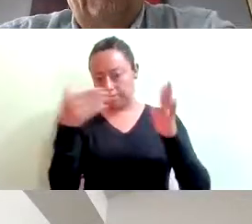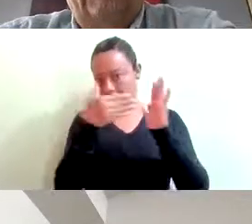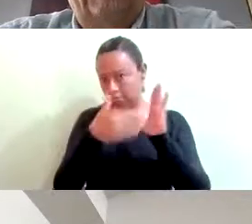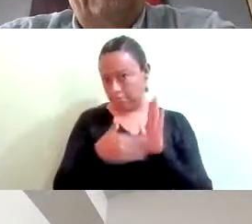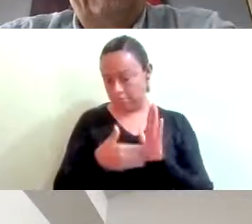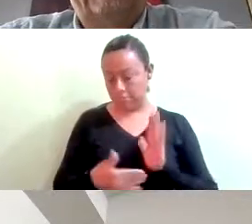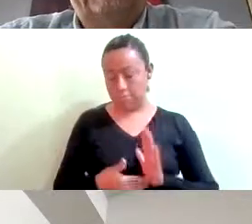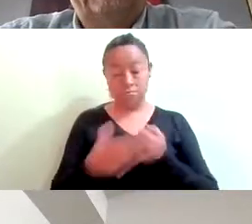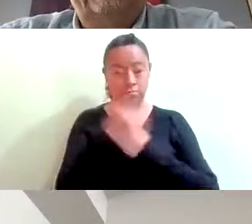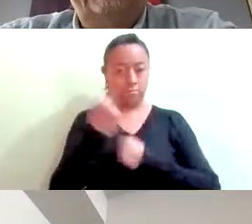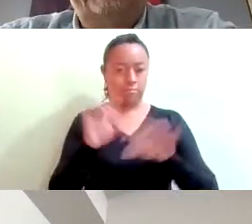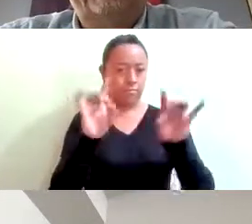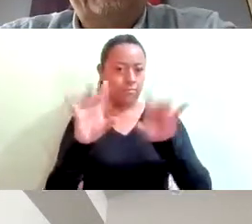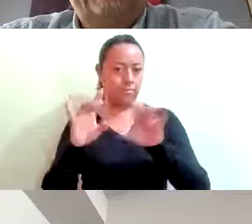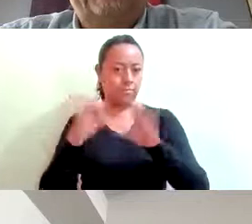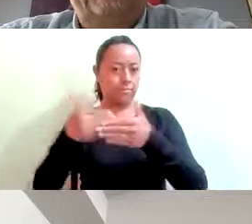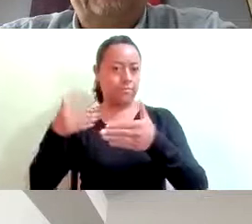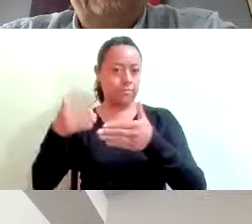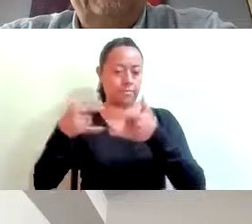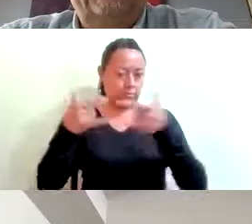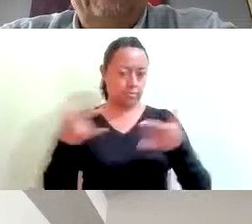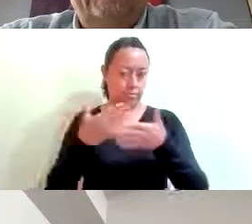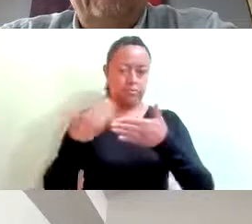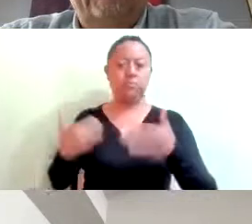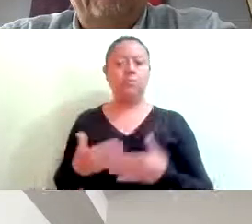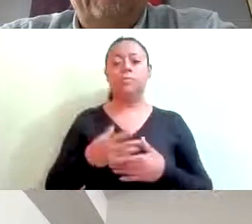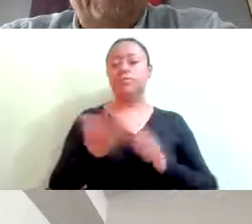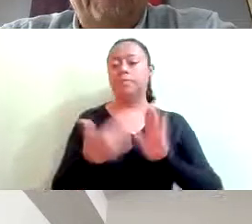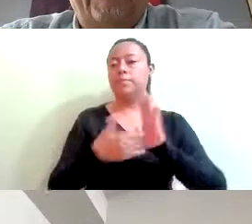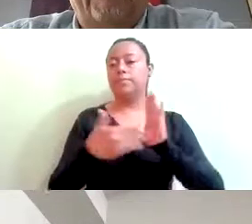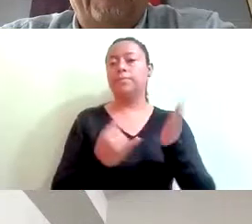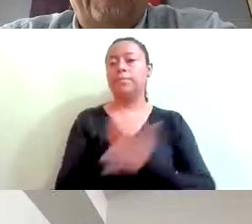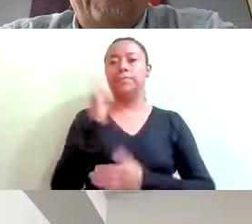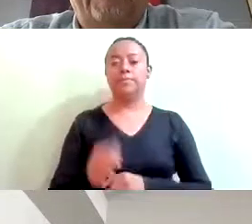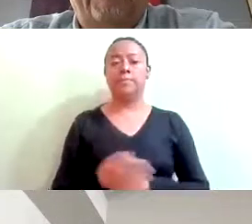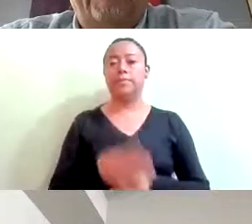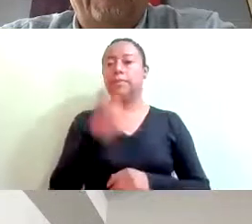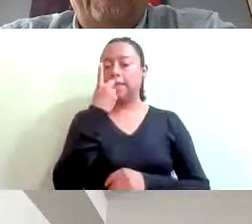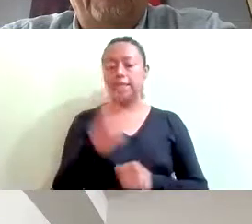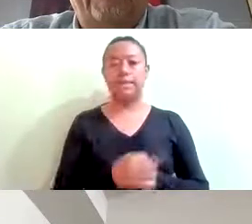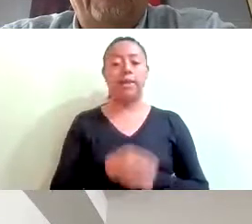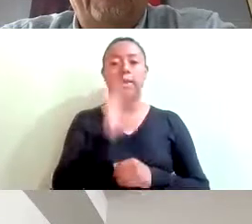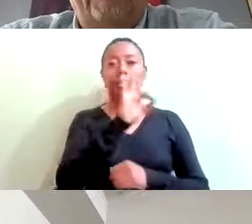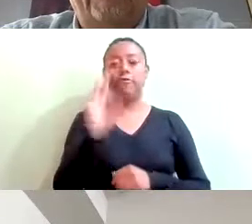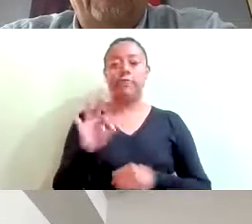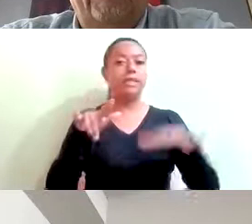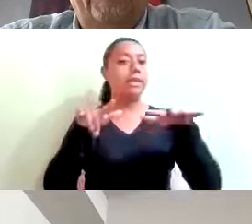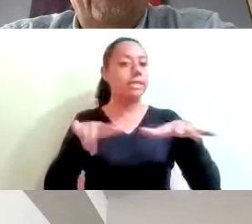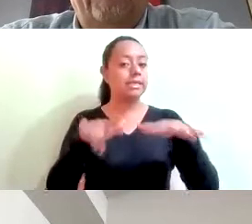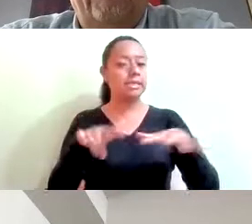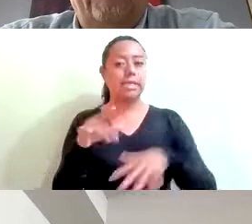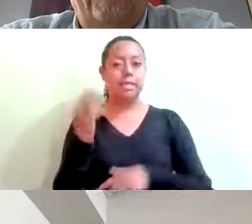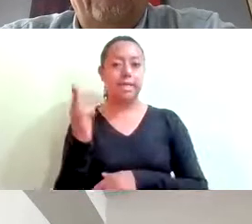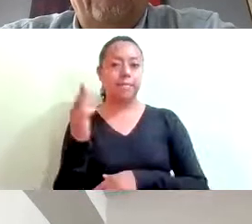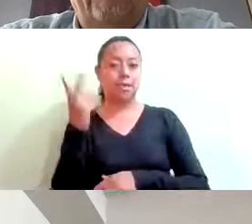los antecedentes que se señalan en el dictamen dicen textualmente: con fecha 17 de mayo del 2021, la jefa